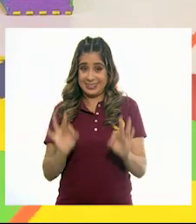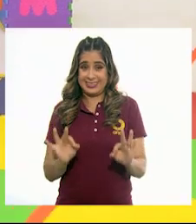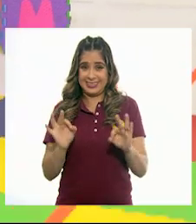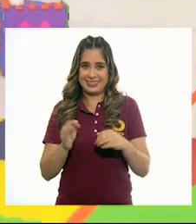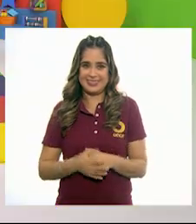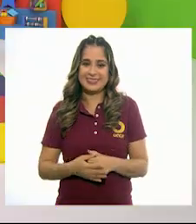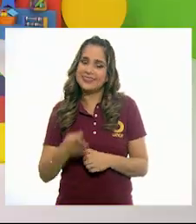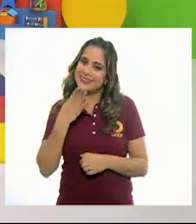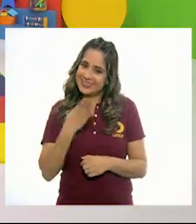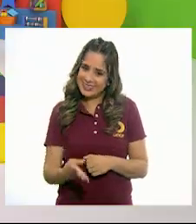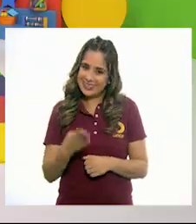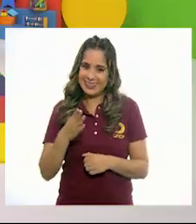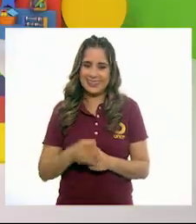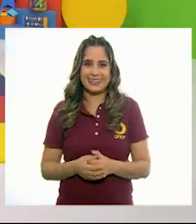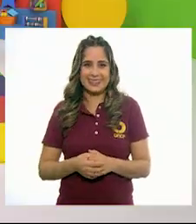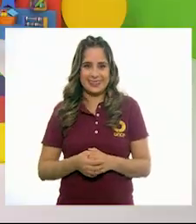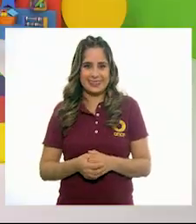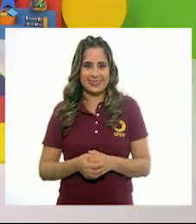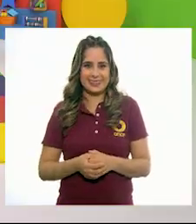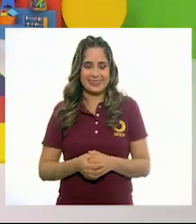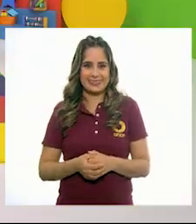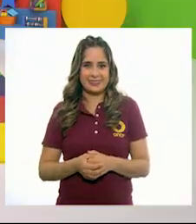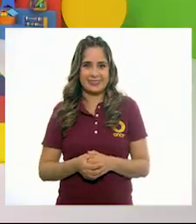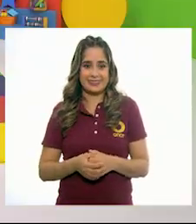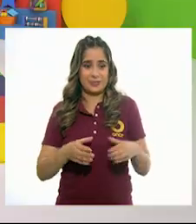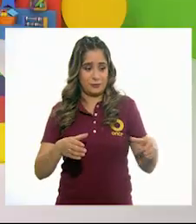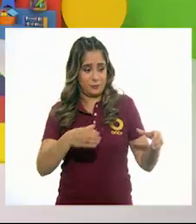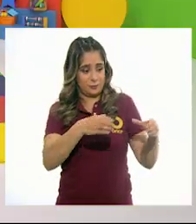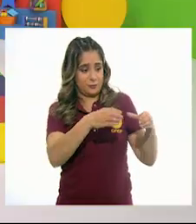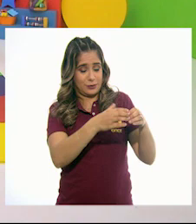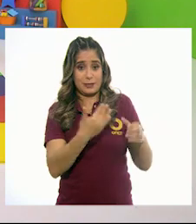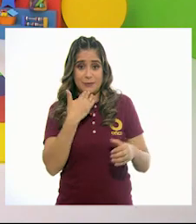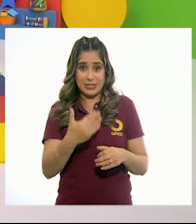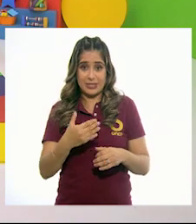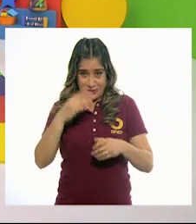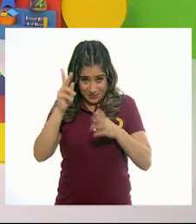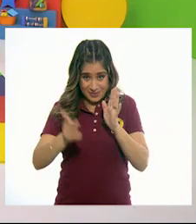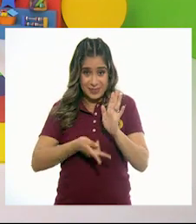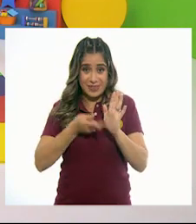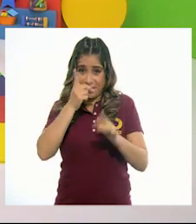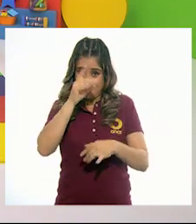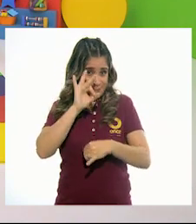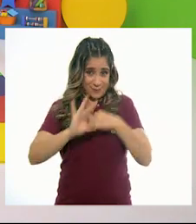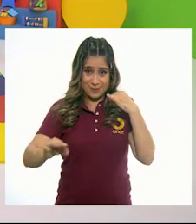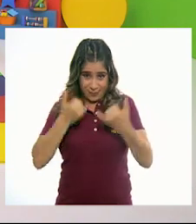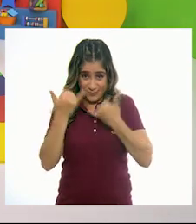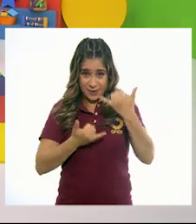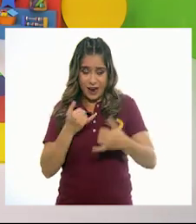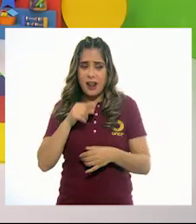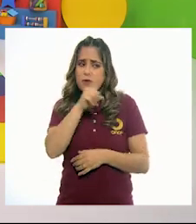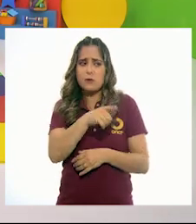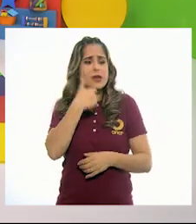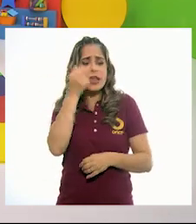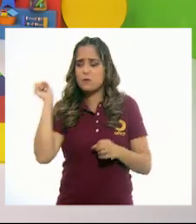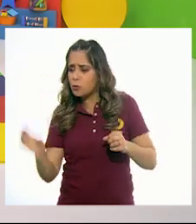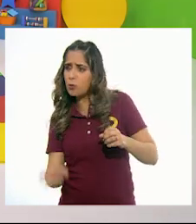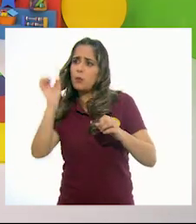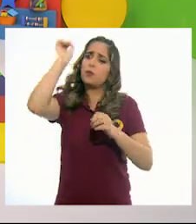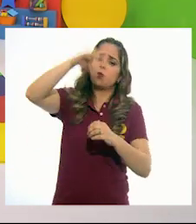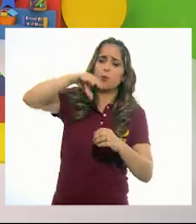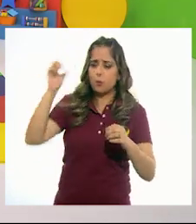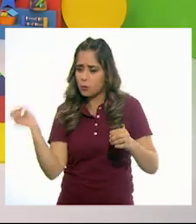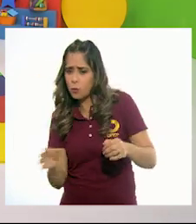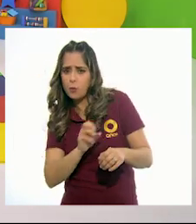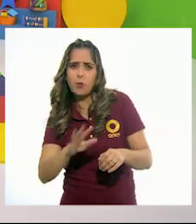¡Qué buena torre! ¿Una más? Una más. Pero lo vas a lanzar como tú quieras. Bien. No